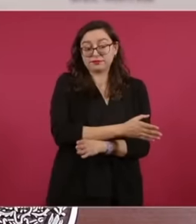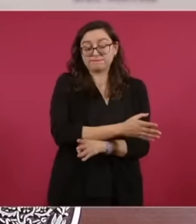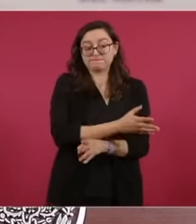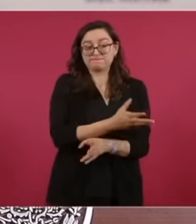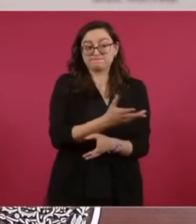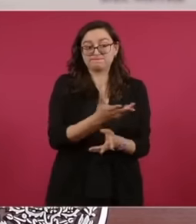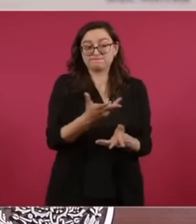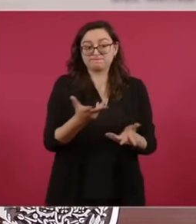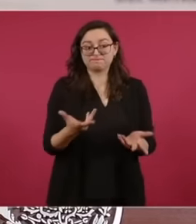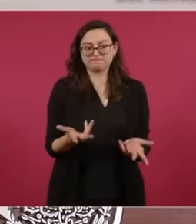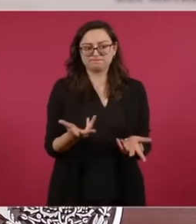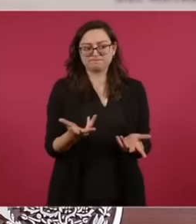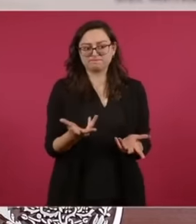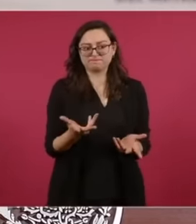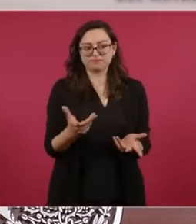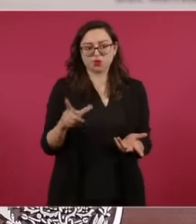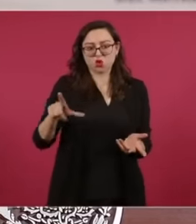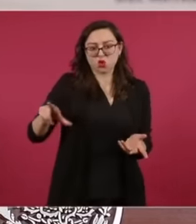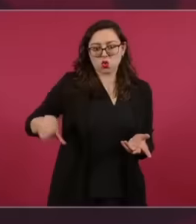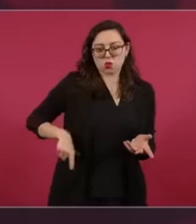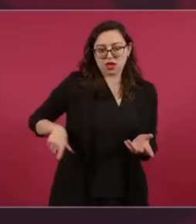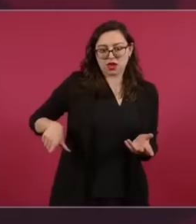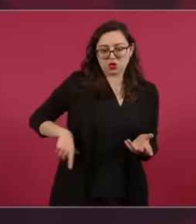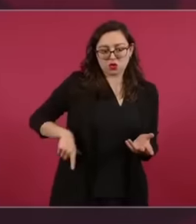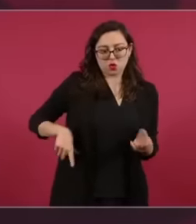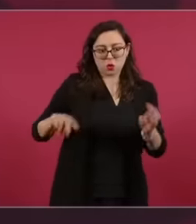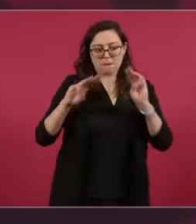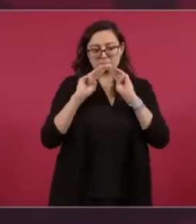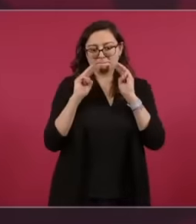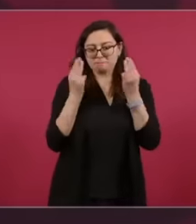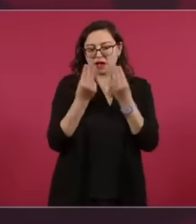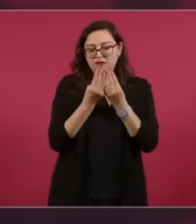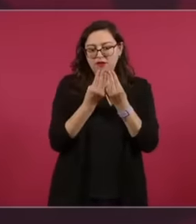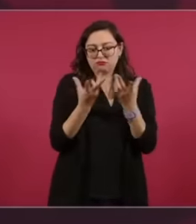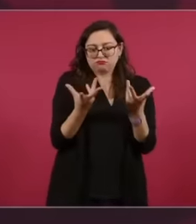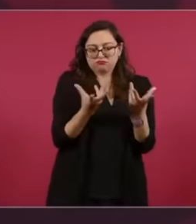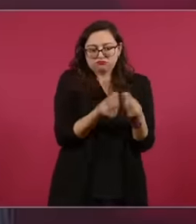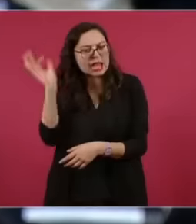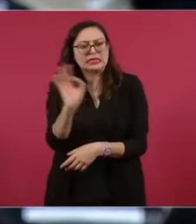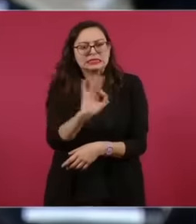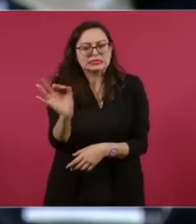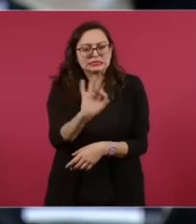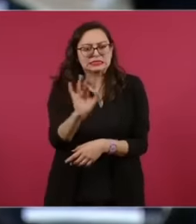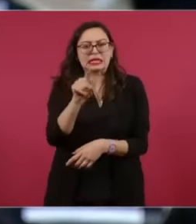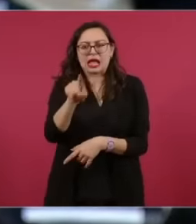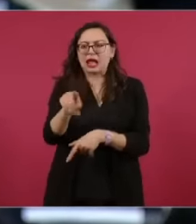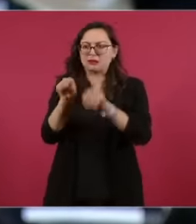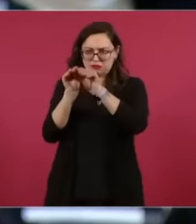no había separación entre delincuencia y autoridades,